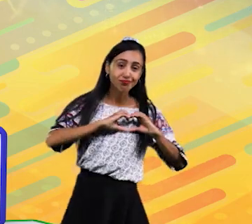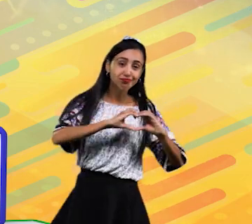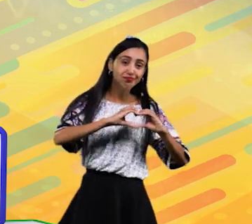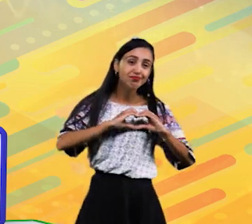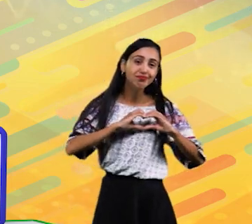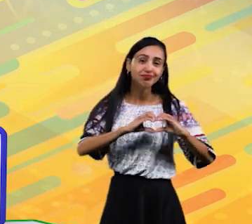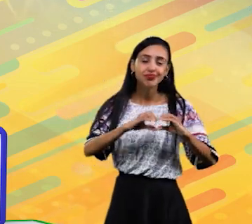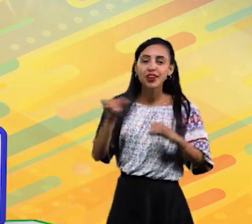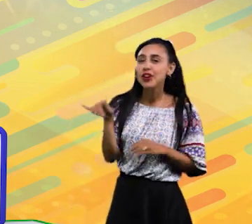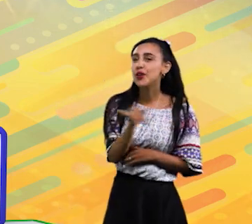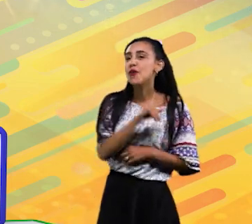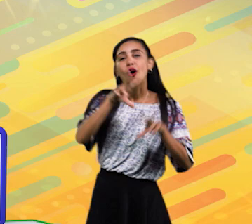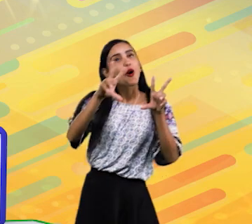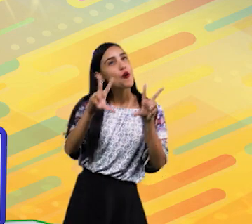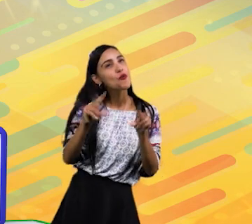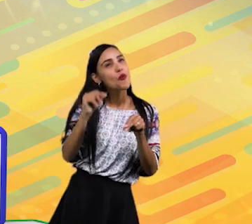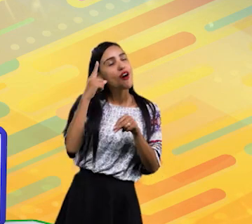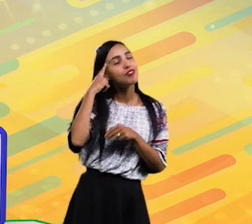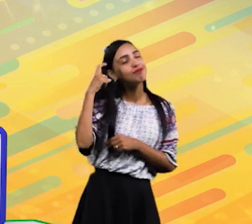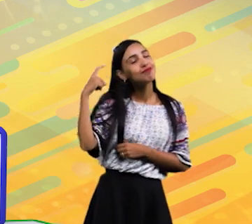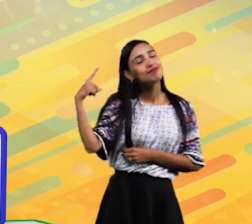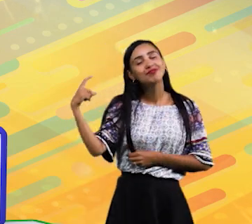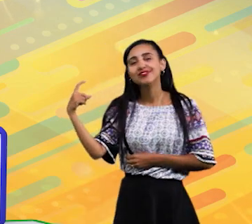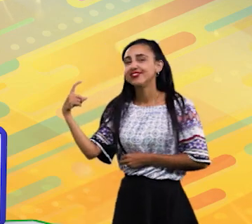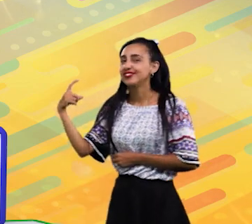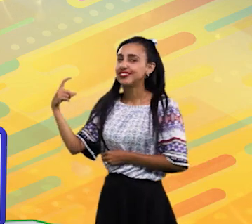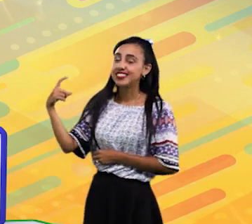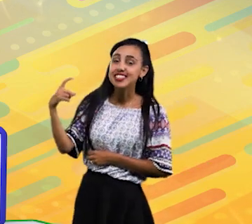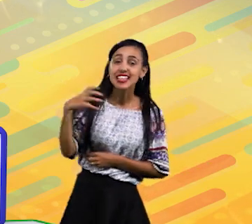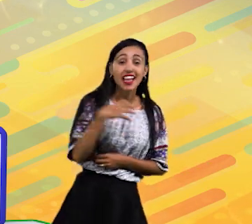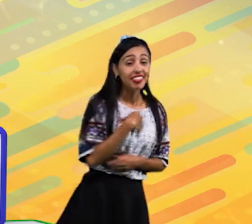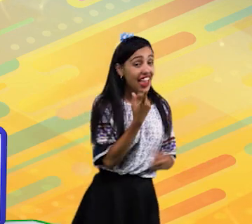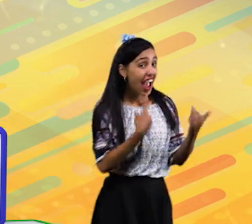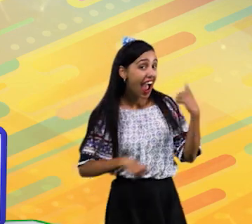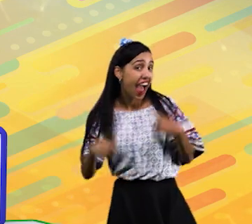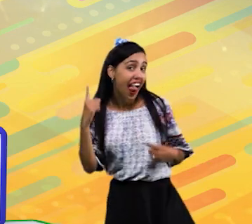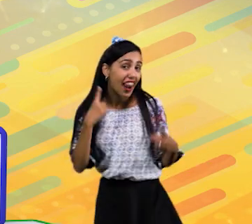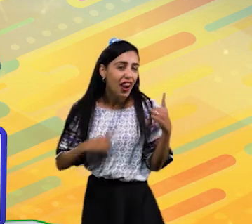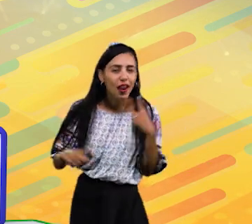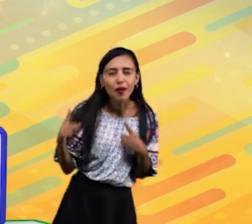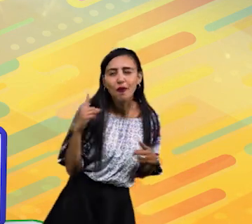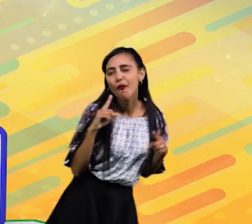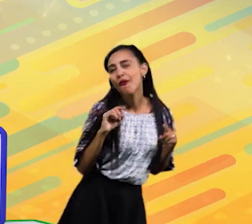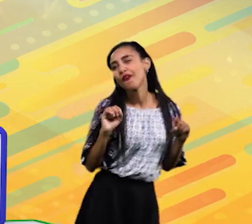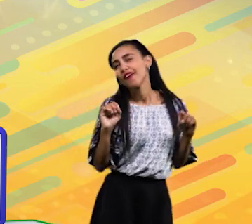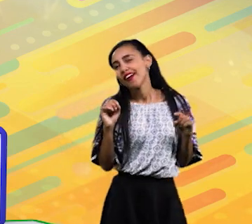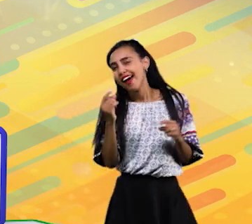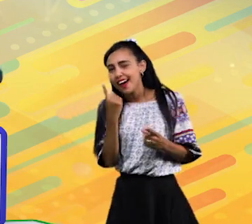son de una nueva esperanza. Tienes algo que ver